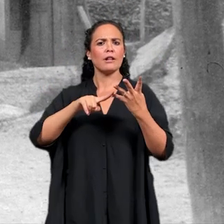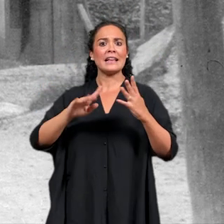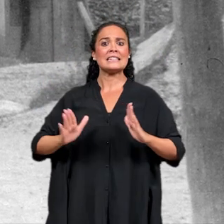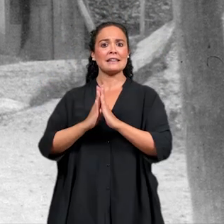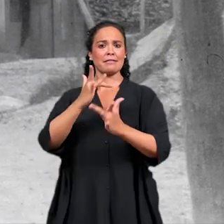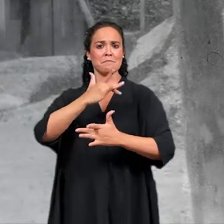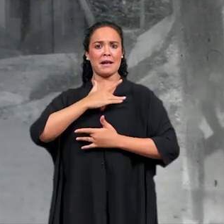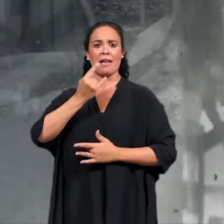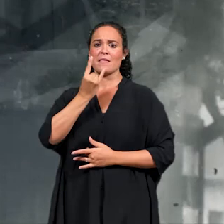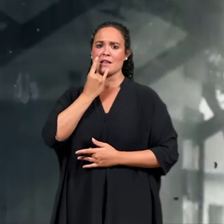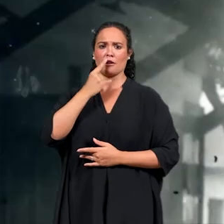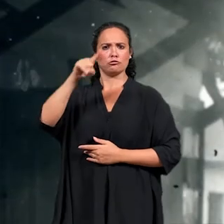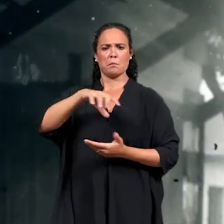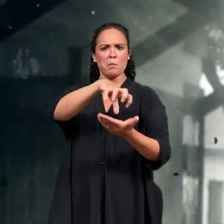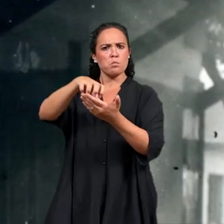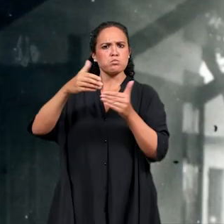Santa María de Guecho.